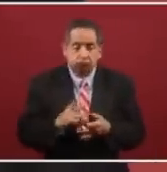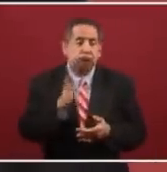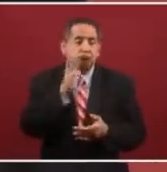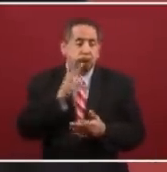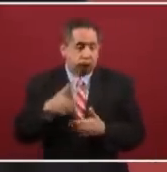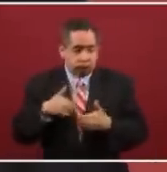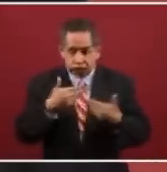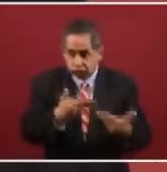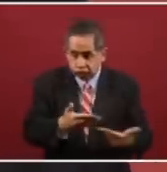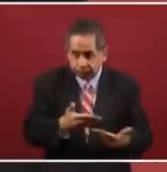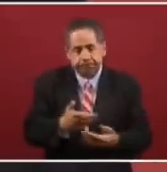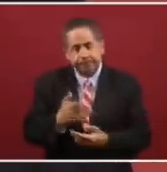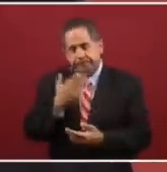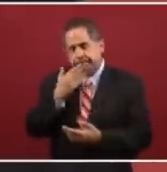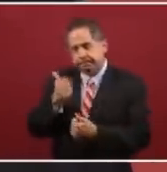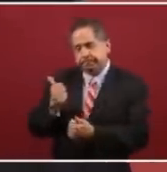Pemex,